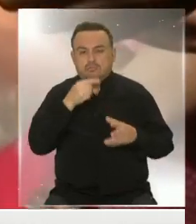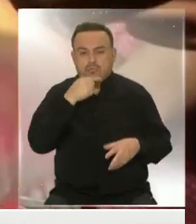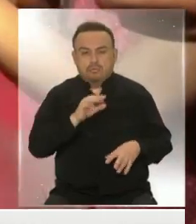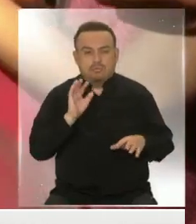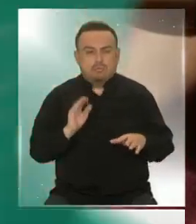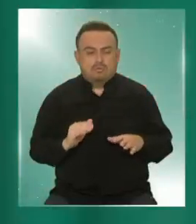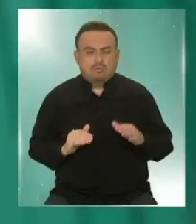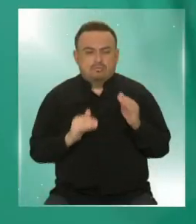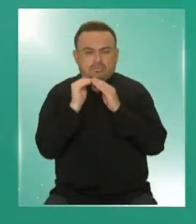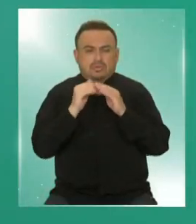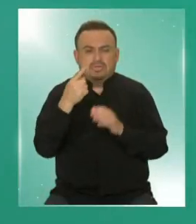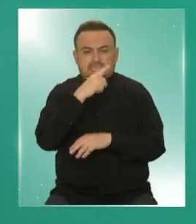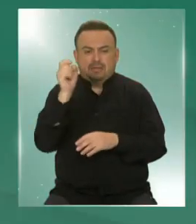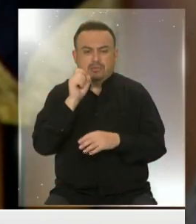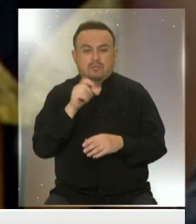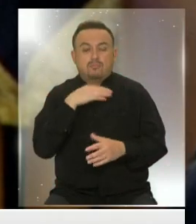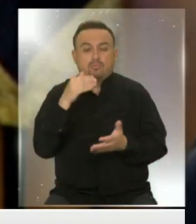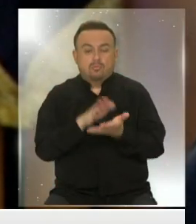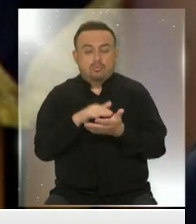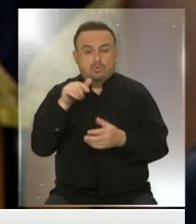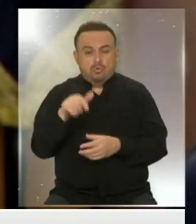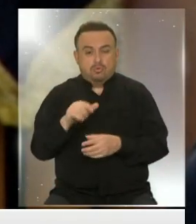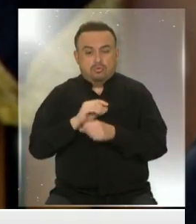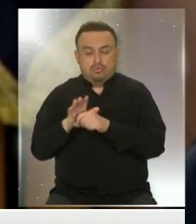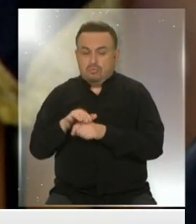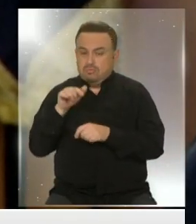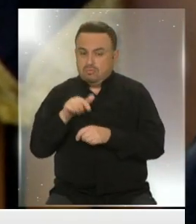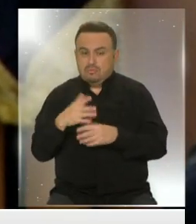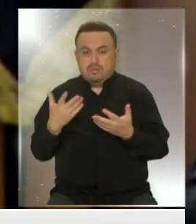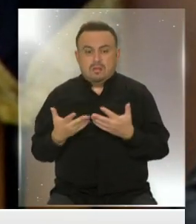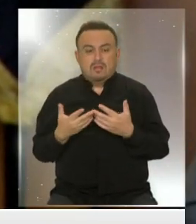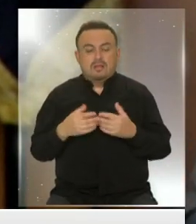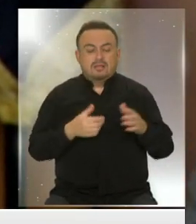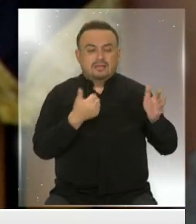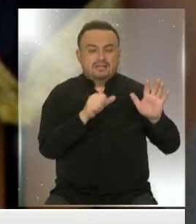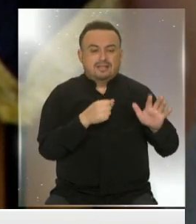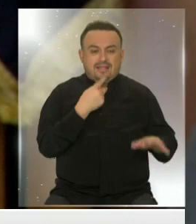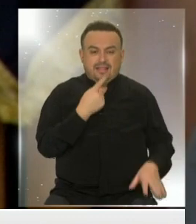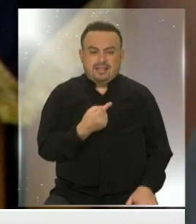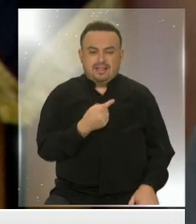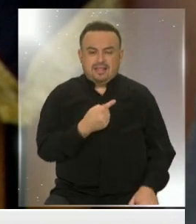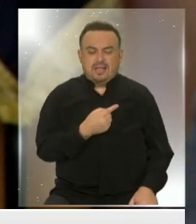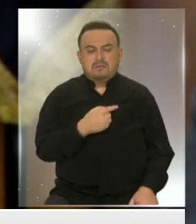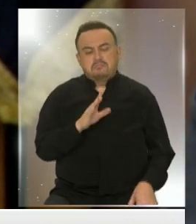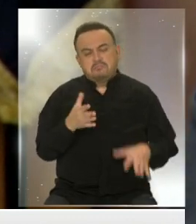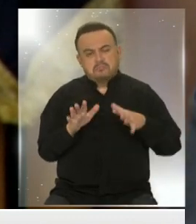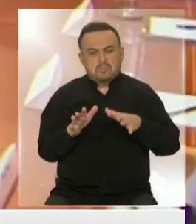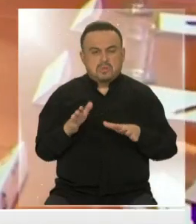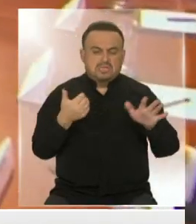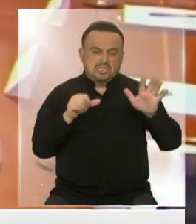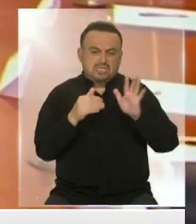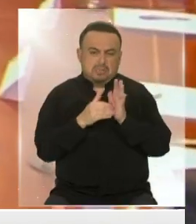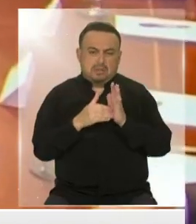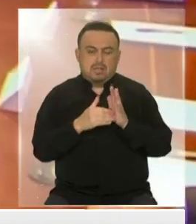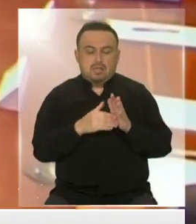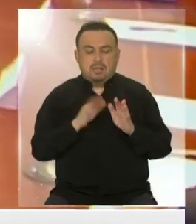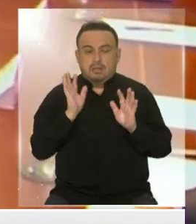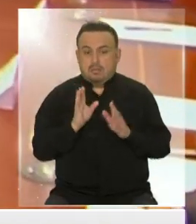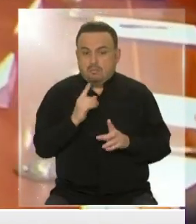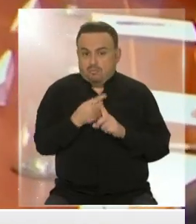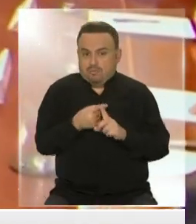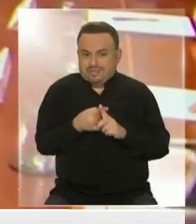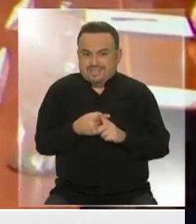alcanzar los 100 mil muertos por corona virus lejos de los 60 mil que la administración había calculado sus pronósticos más optimistas